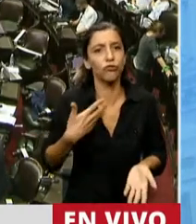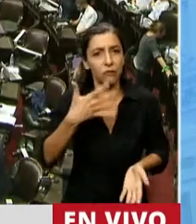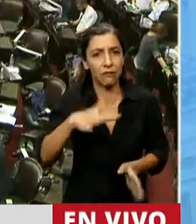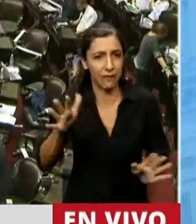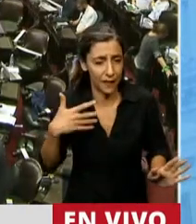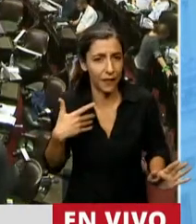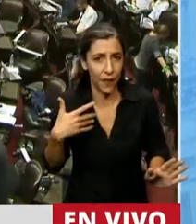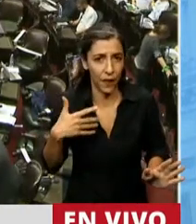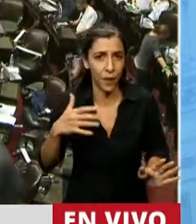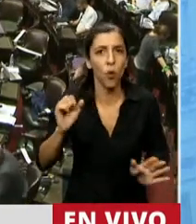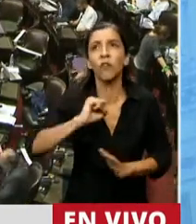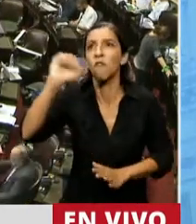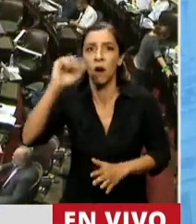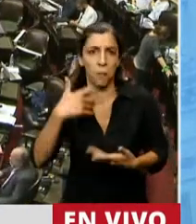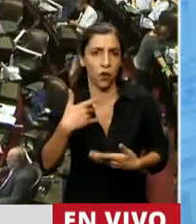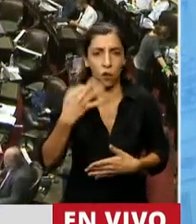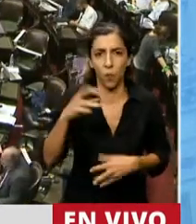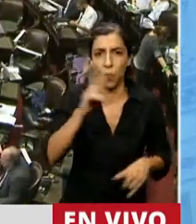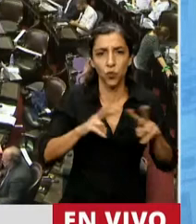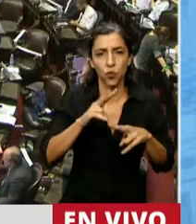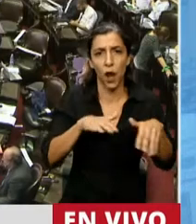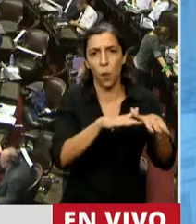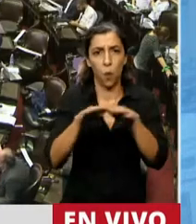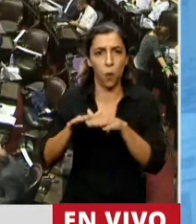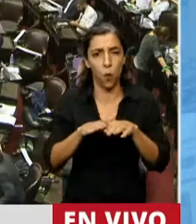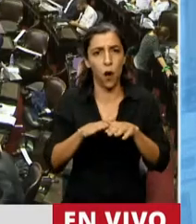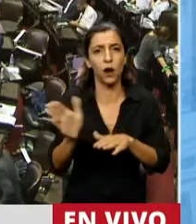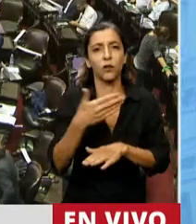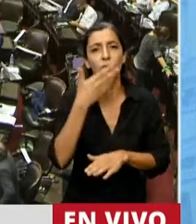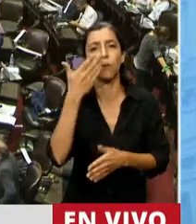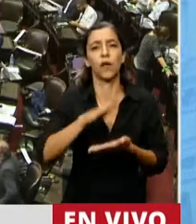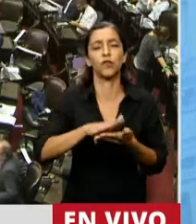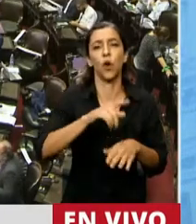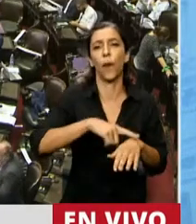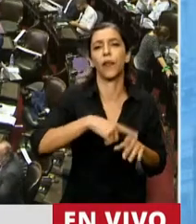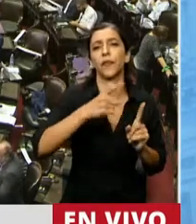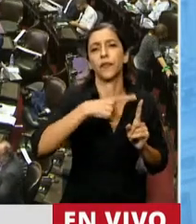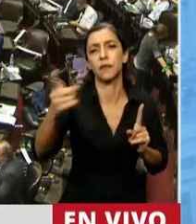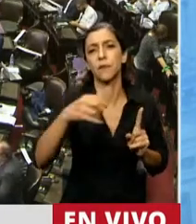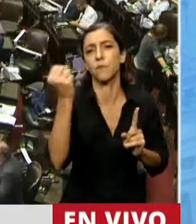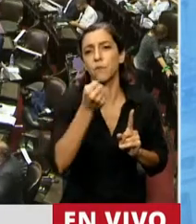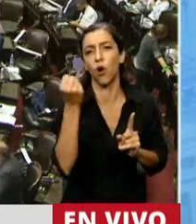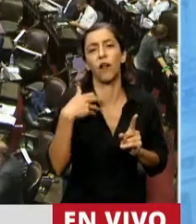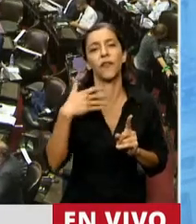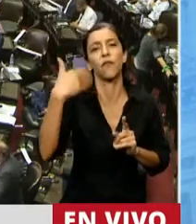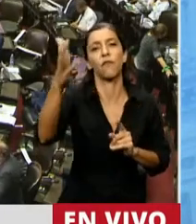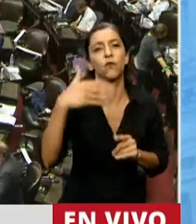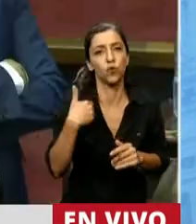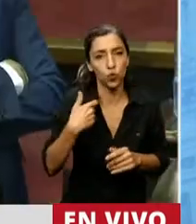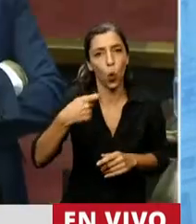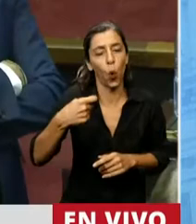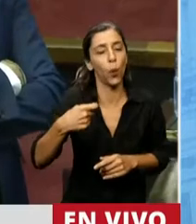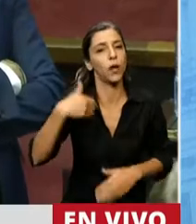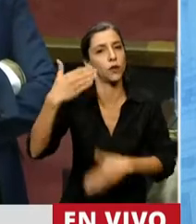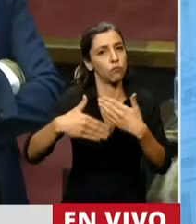parejo, señor presidente. Habla mucho de sustentabilidad. Está claro que se necesita un sistema sustentable en